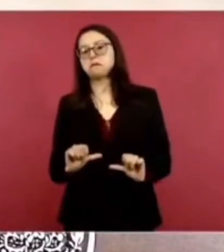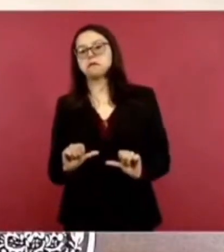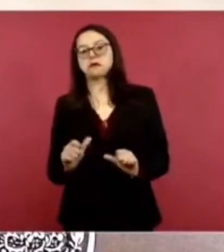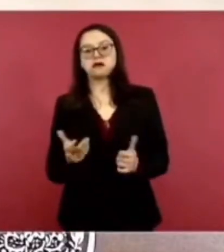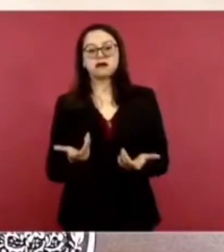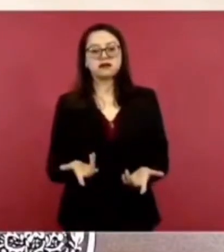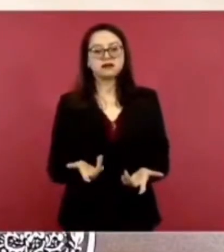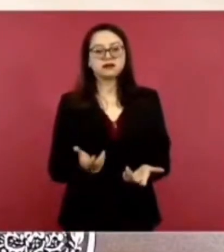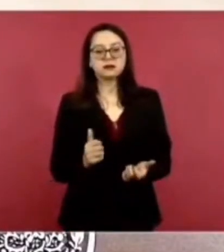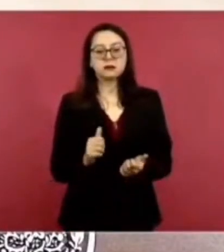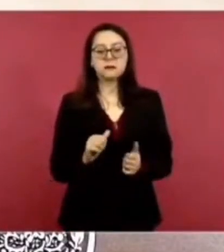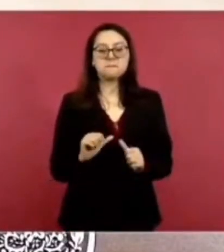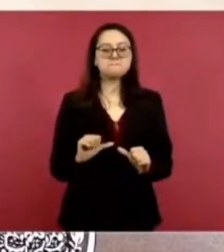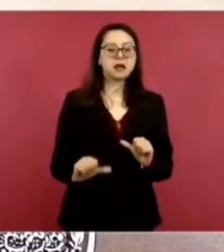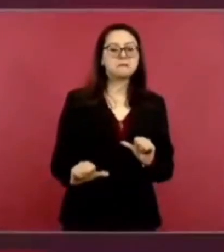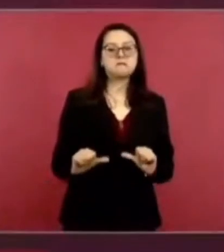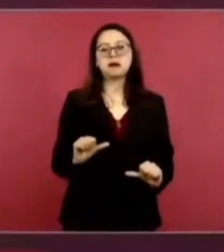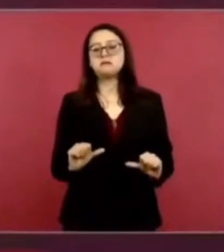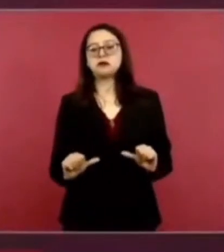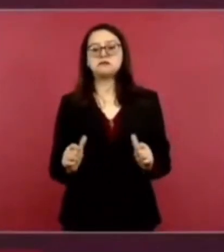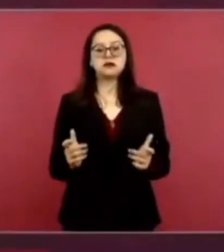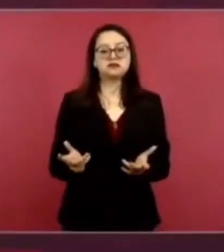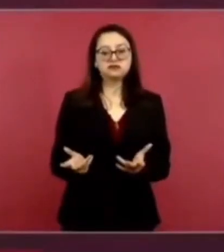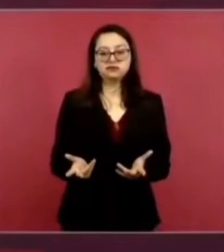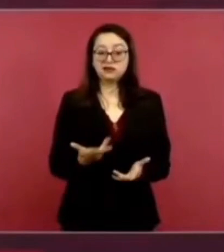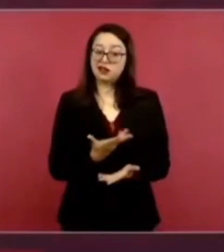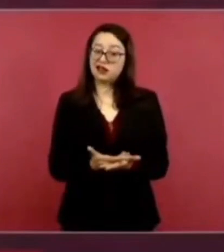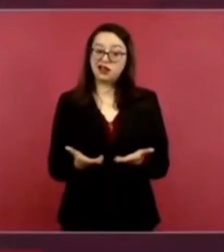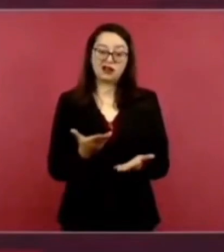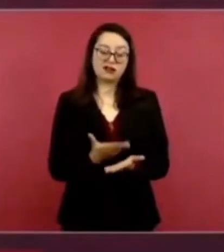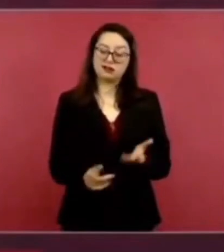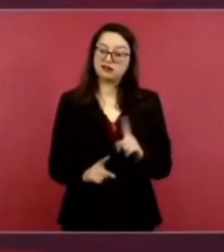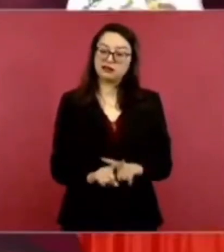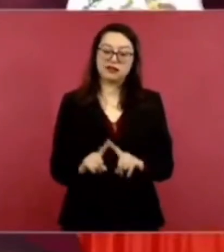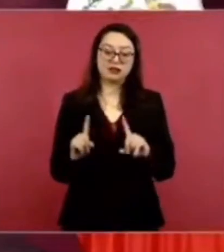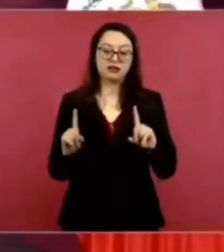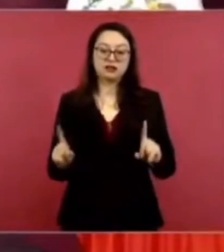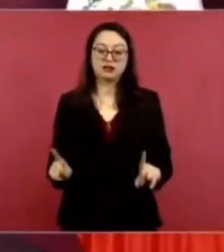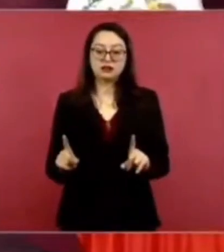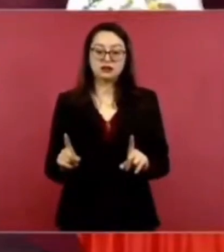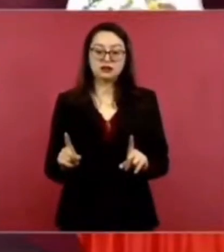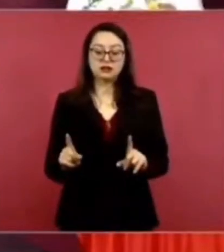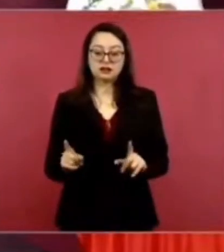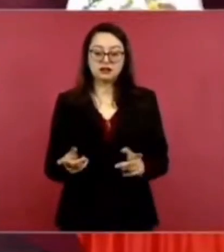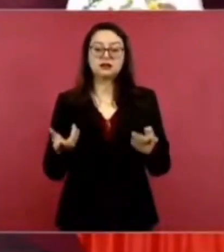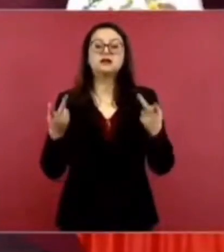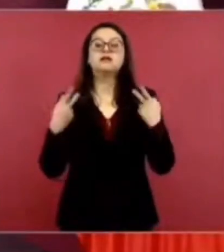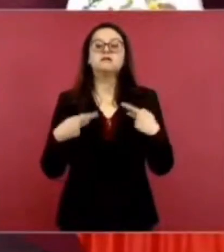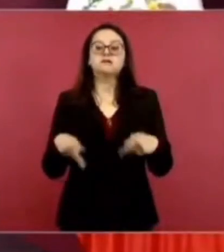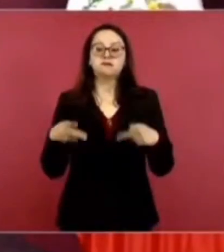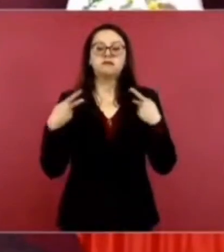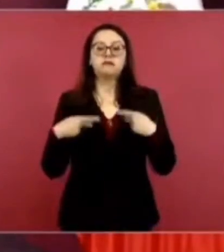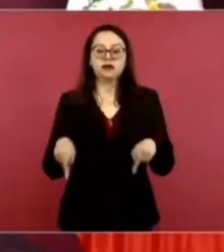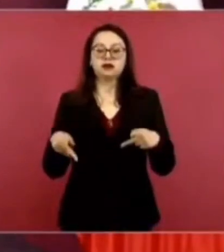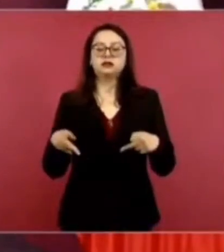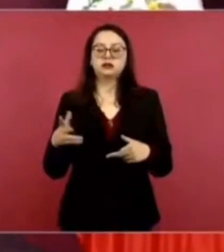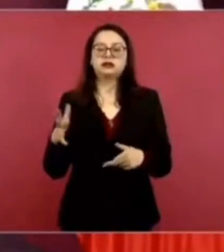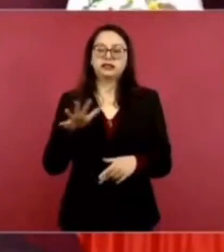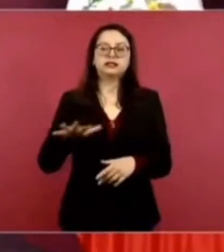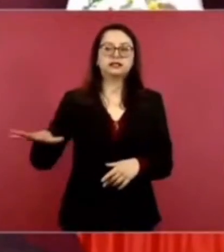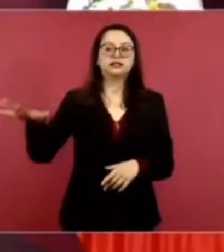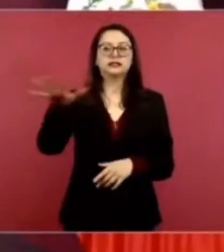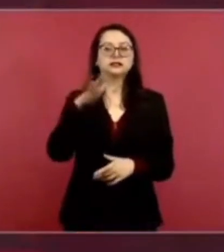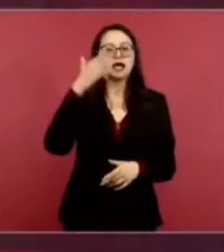y eso ya cambió afortunadamente la gente pues lo está entendiendo